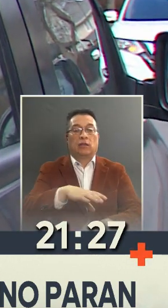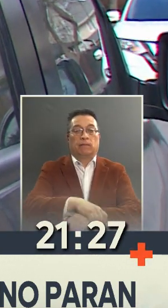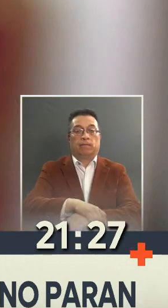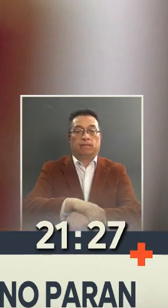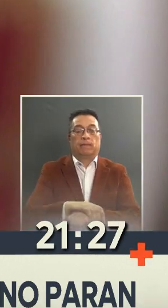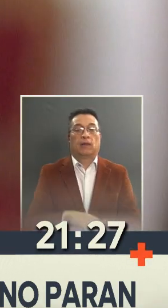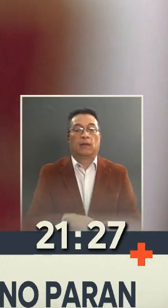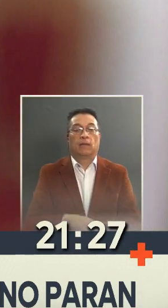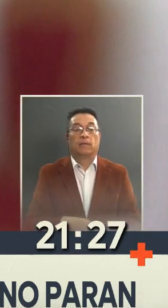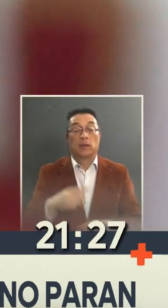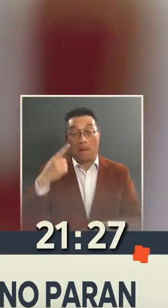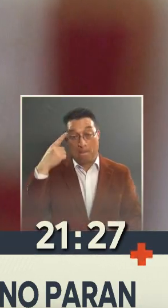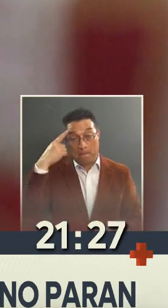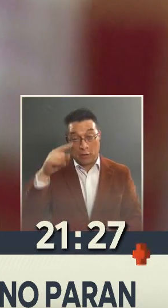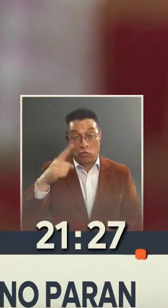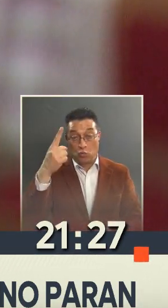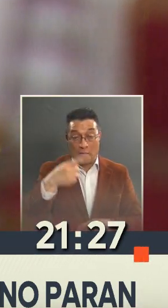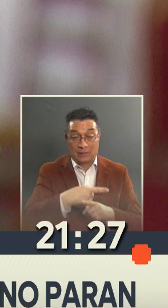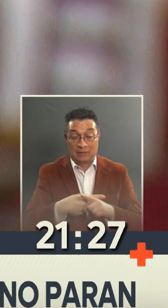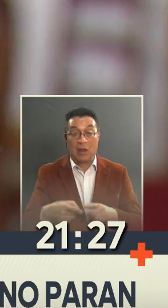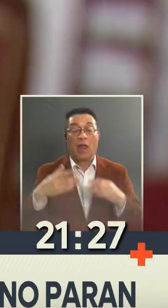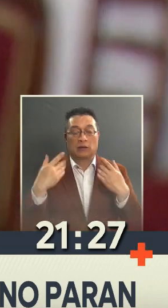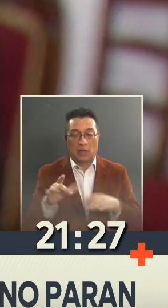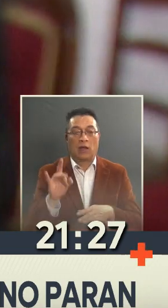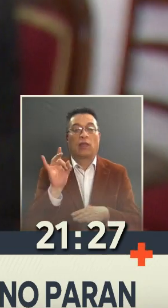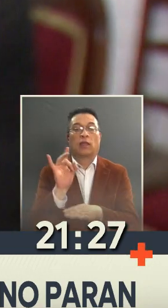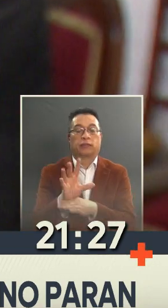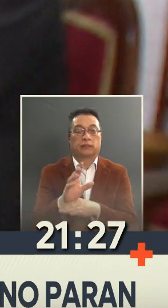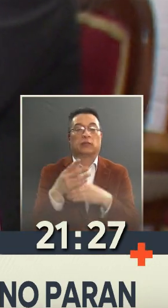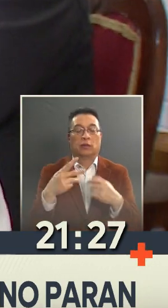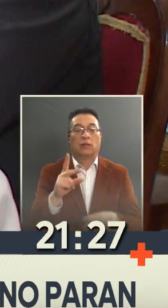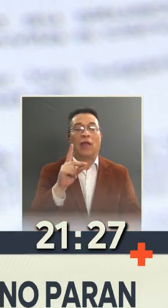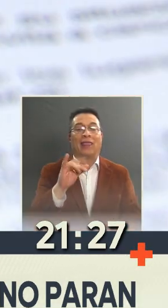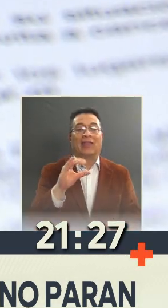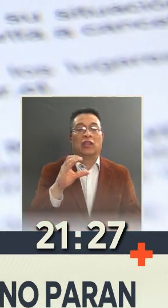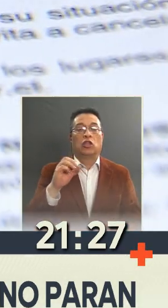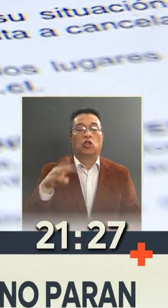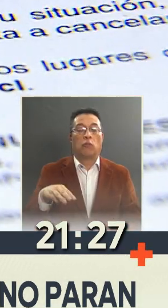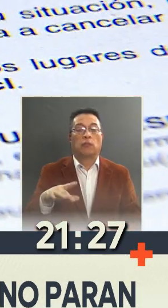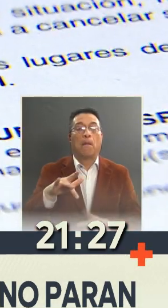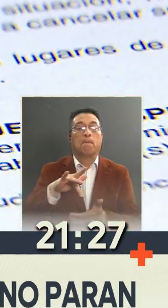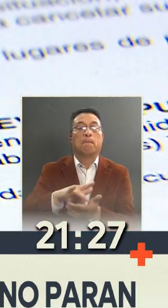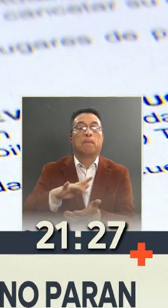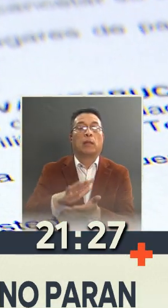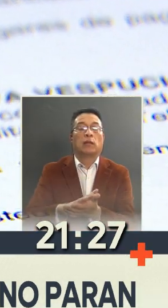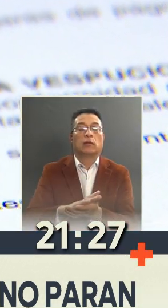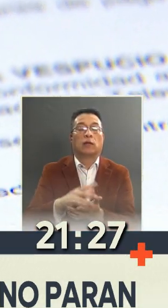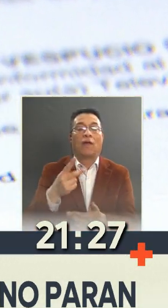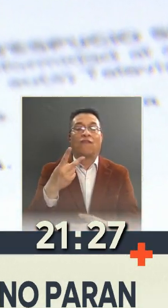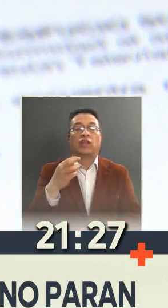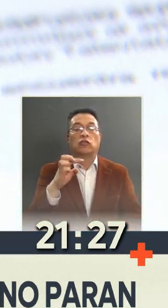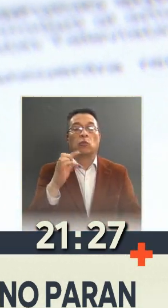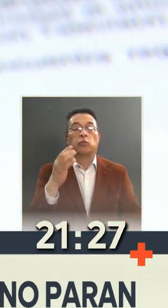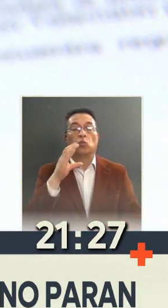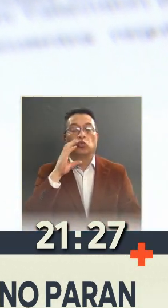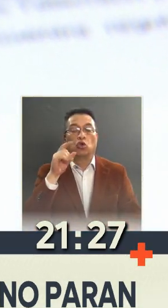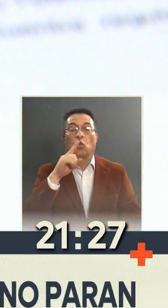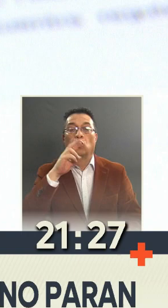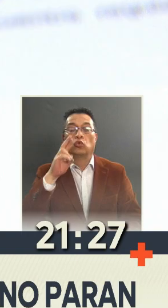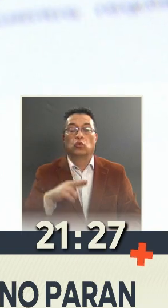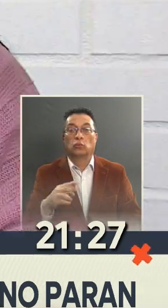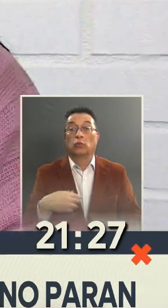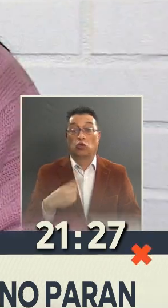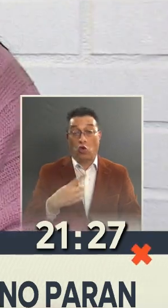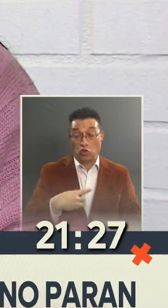Sin embargo, hace una semana la familia fue notificada de que están en DICOM por la cuenta pendiente con Vespucio Sur. Nosotros no es que no queramos